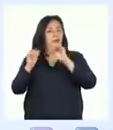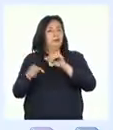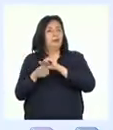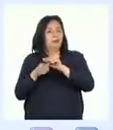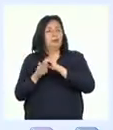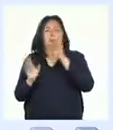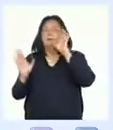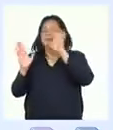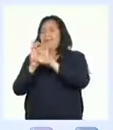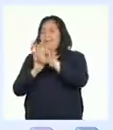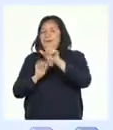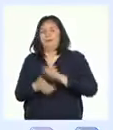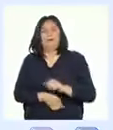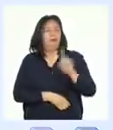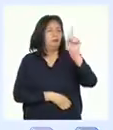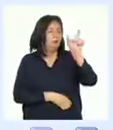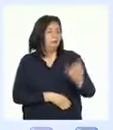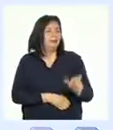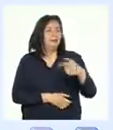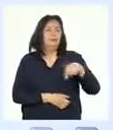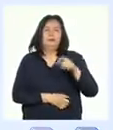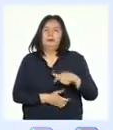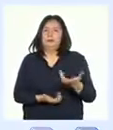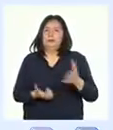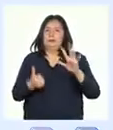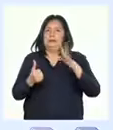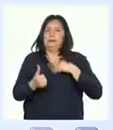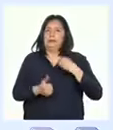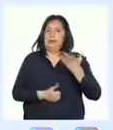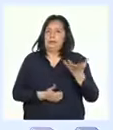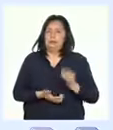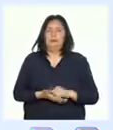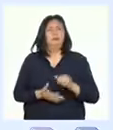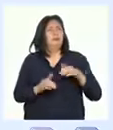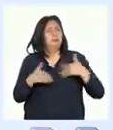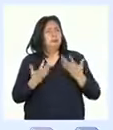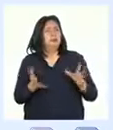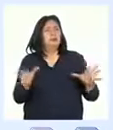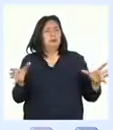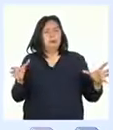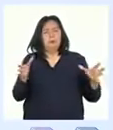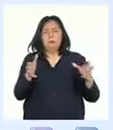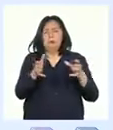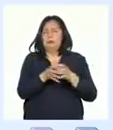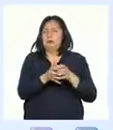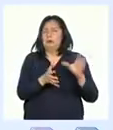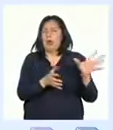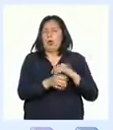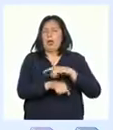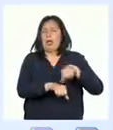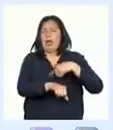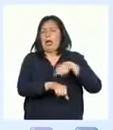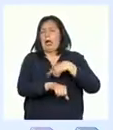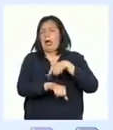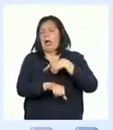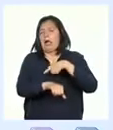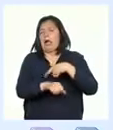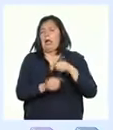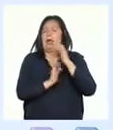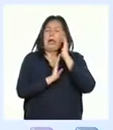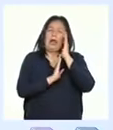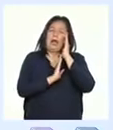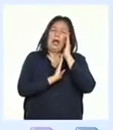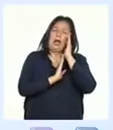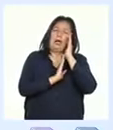aplicaciones. Por ejemplo, si una persona de 60 años pudiera juntar todas las horas que dedicó a